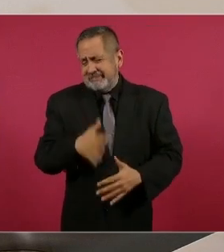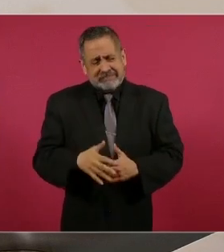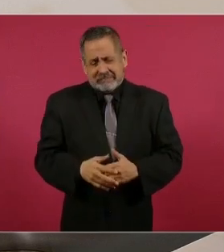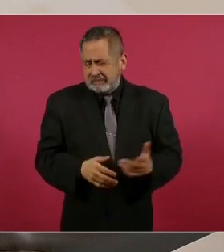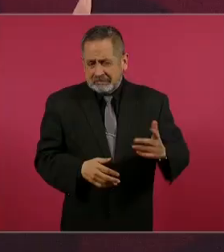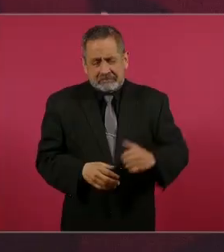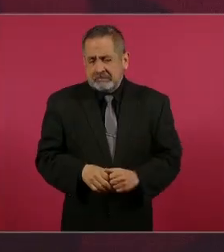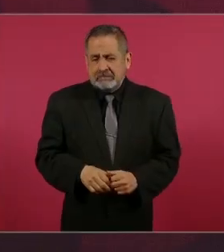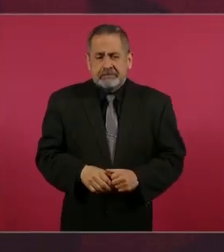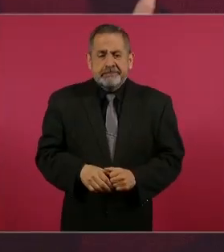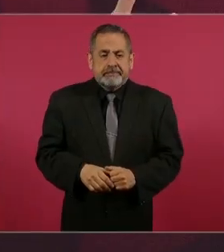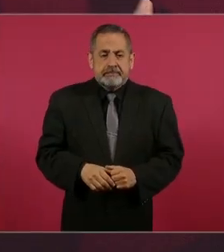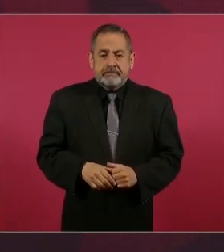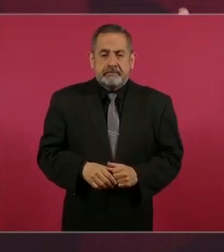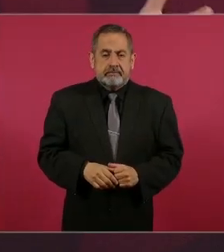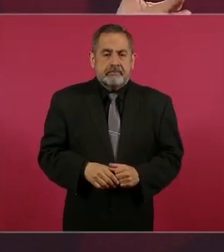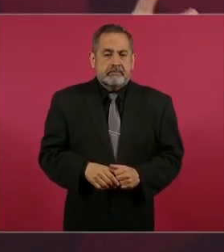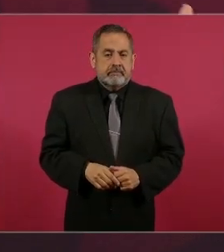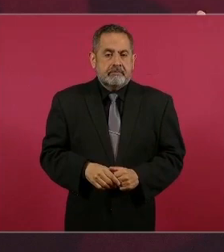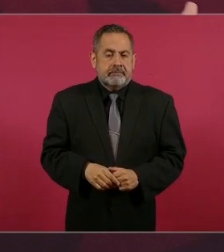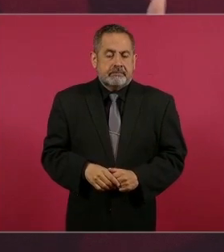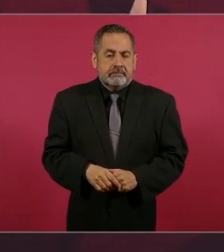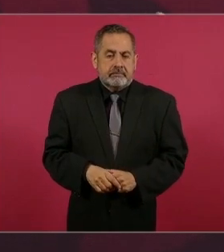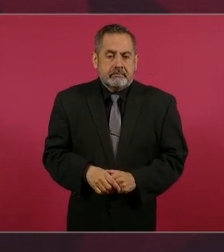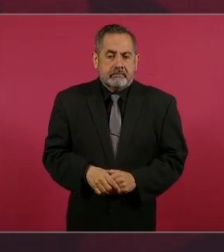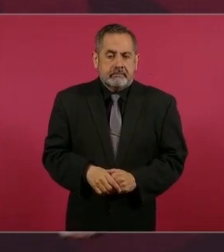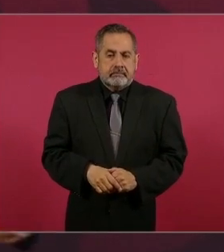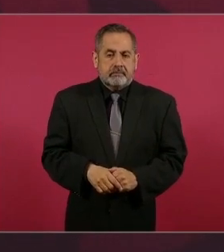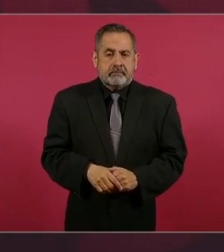O para